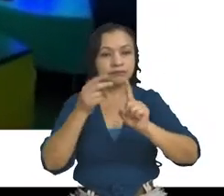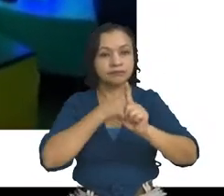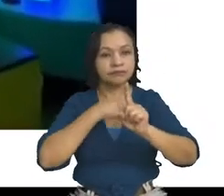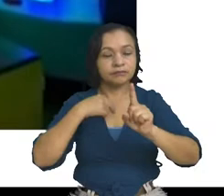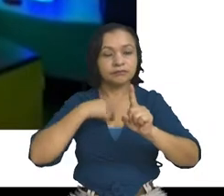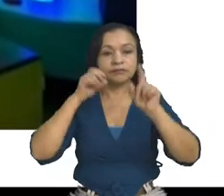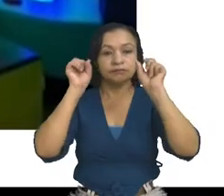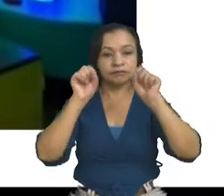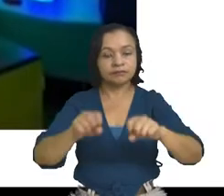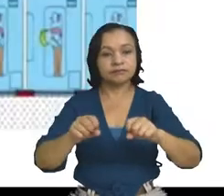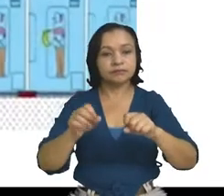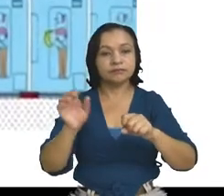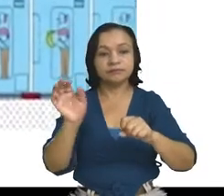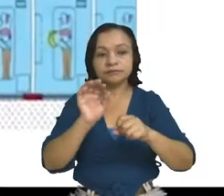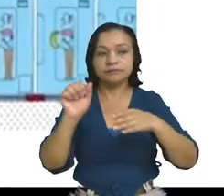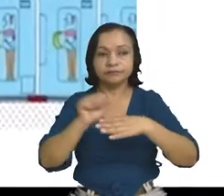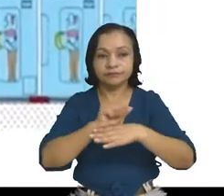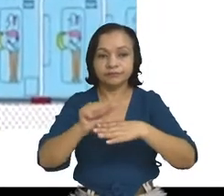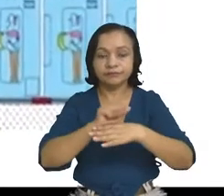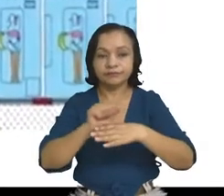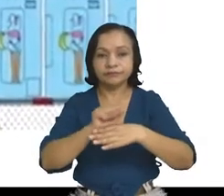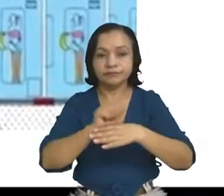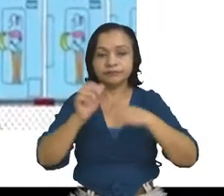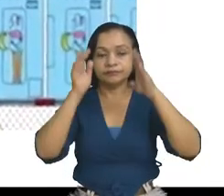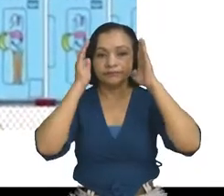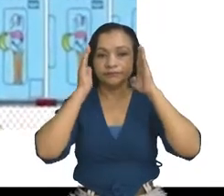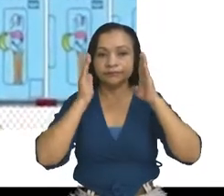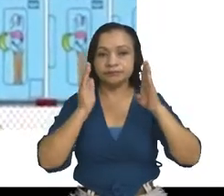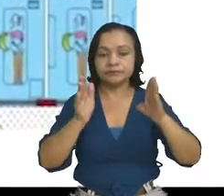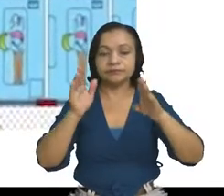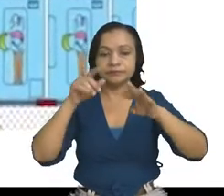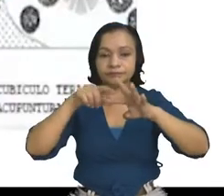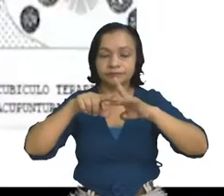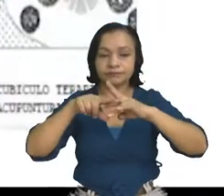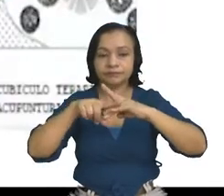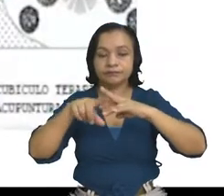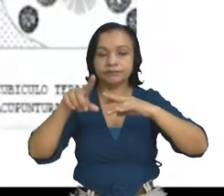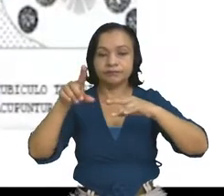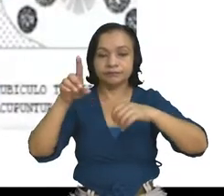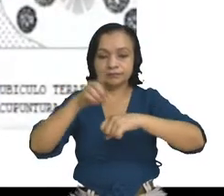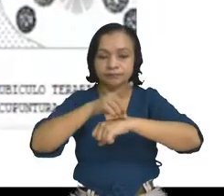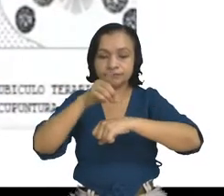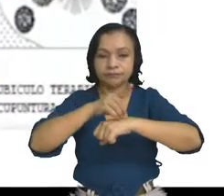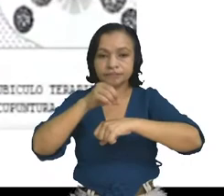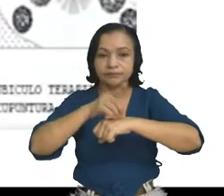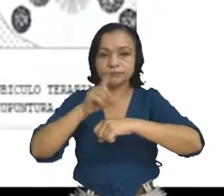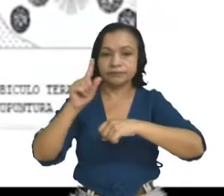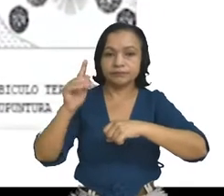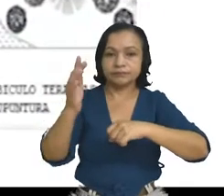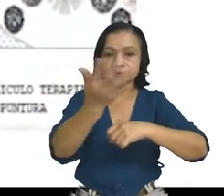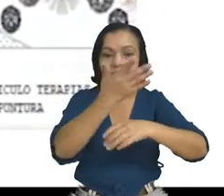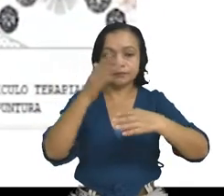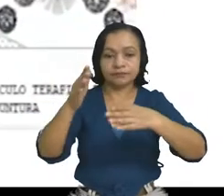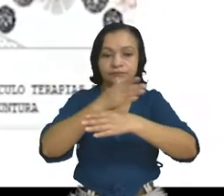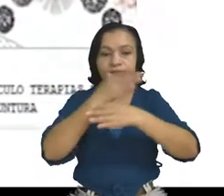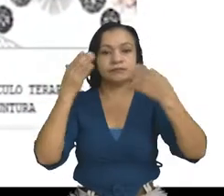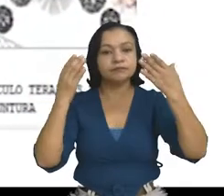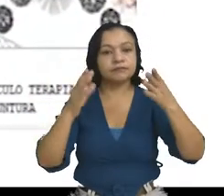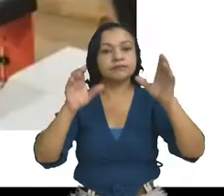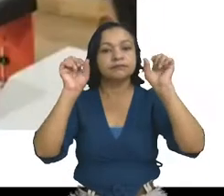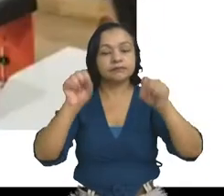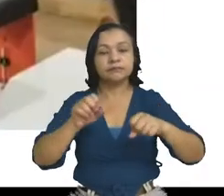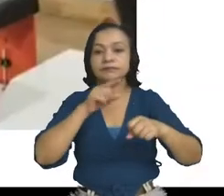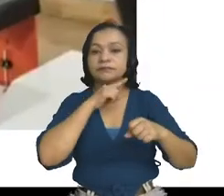van a poder de esa manera prepararse, tener esa atención psicológica de medicina interna y todos esos aspectos para que él pueda